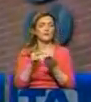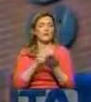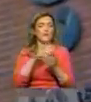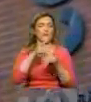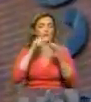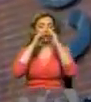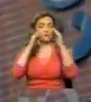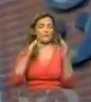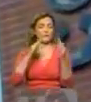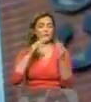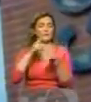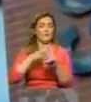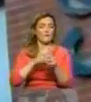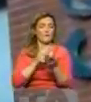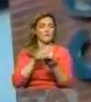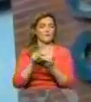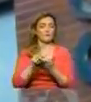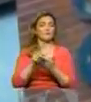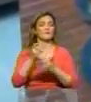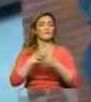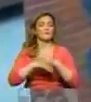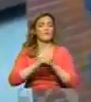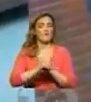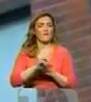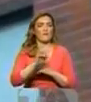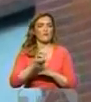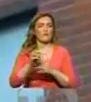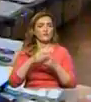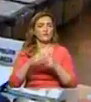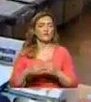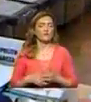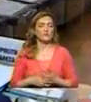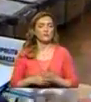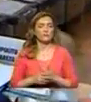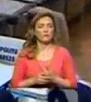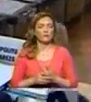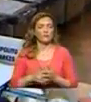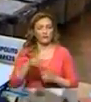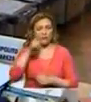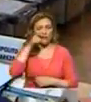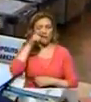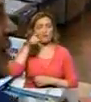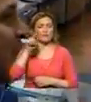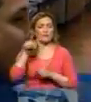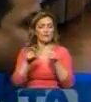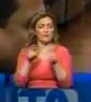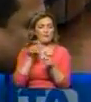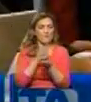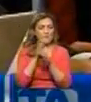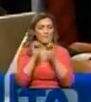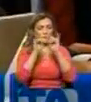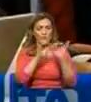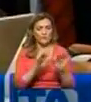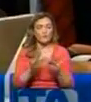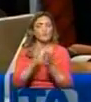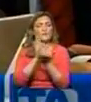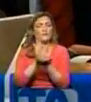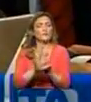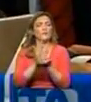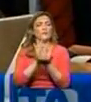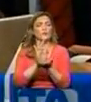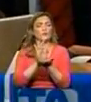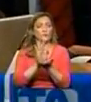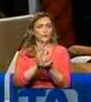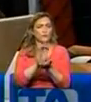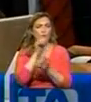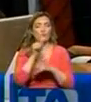del edificio Concord de aproximadamente $1,200. Según fiscalía, uno de los peritos informáticos que rindió su testimonio de